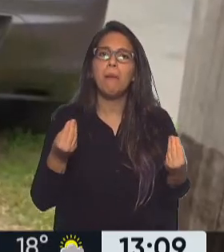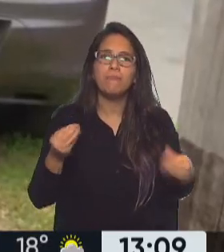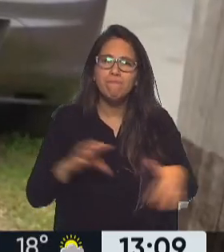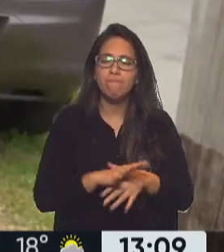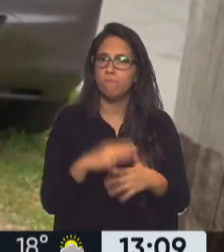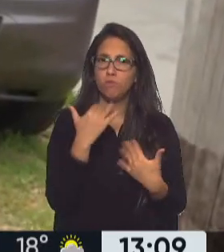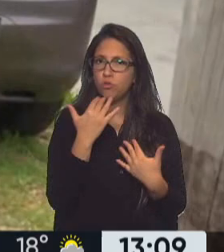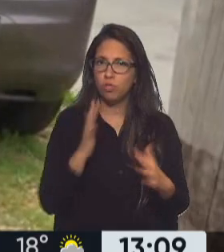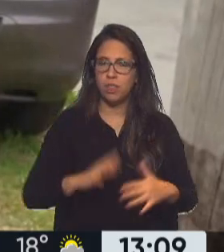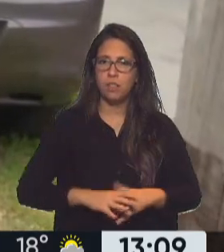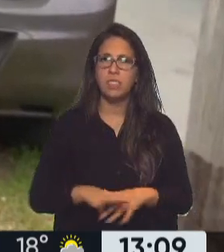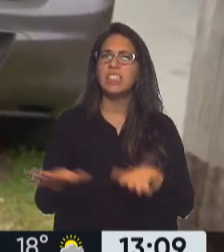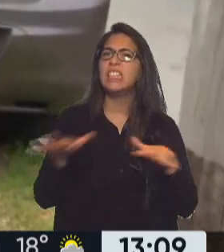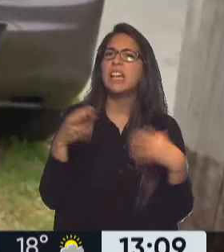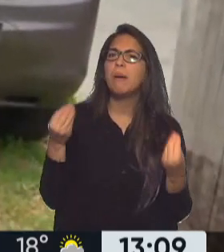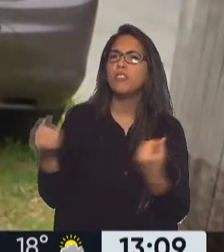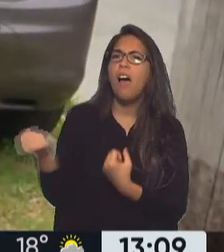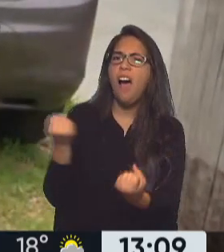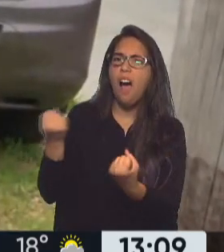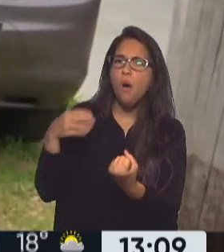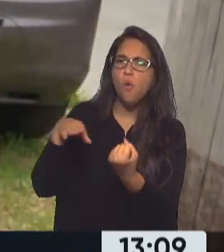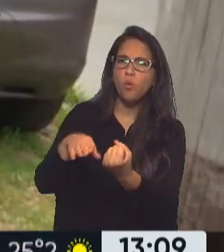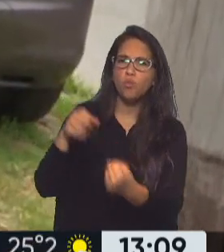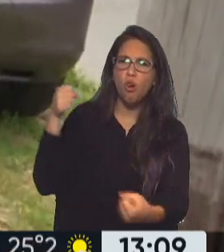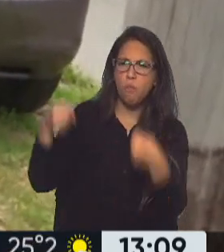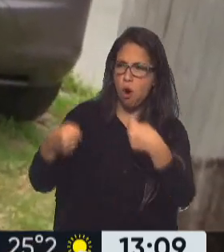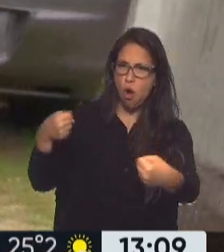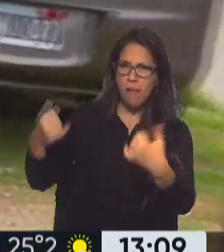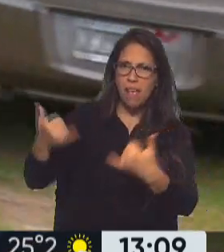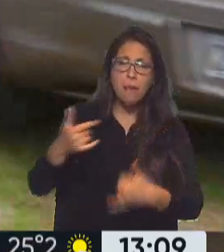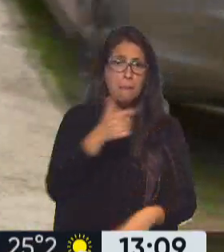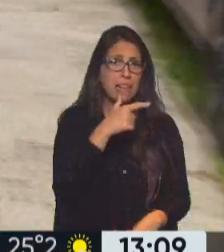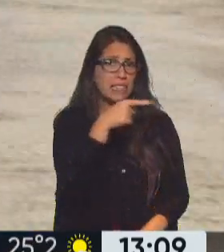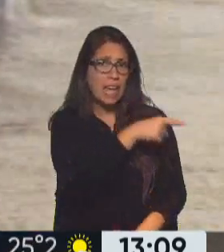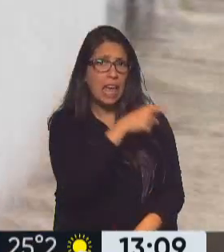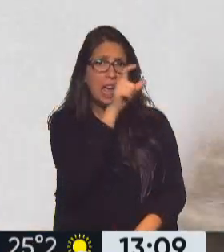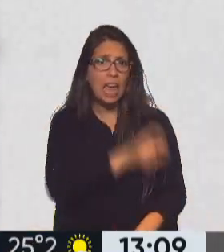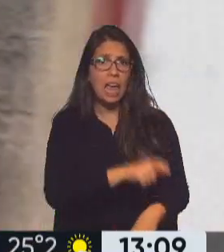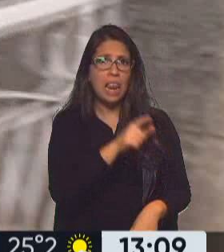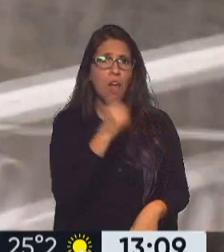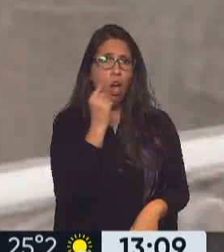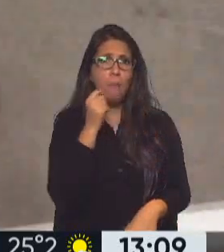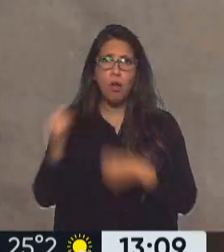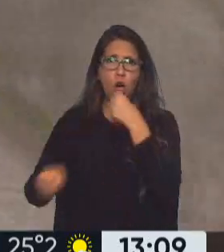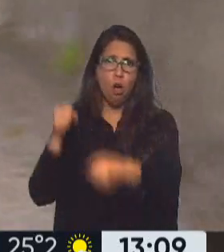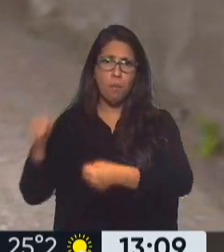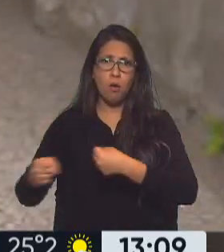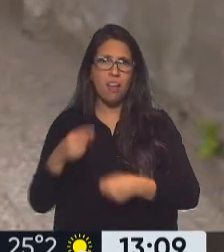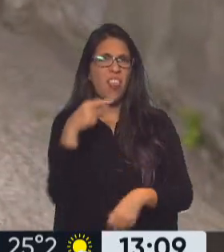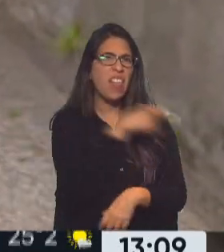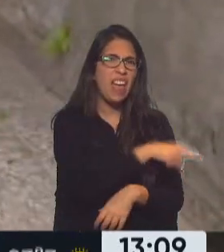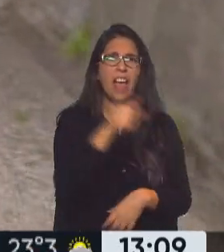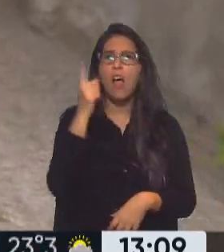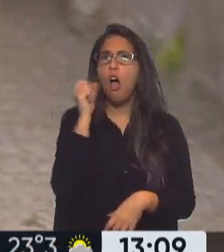ya te digo. ¿Qué es lo que sucedió con el auto? Que lo vemos todo golpeado. Dicen que lo golpeó. ¿El auto era de los dos? ¿Era de él? ¿Era de